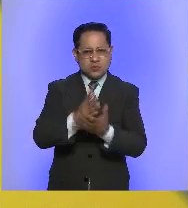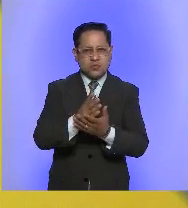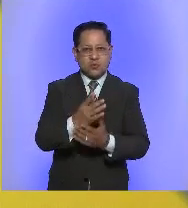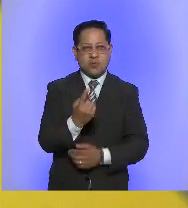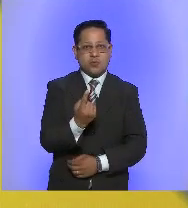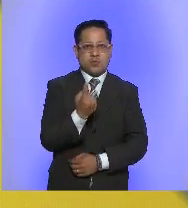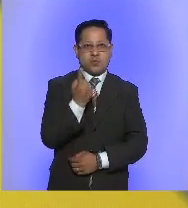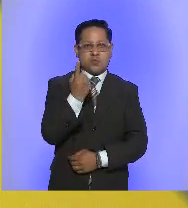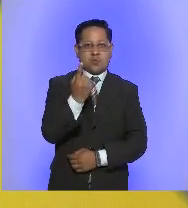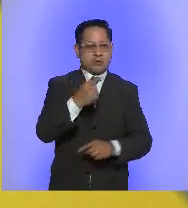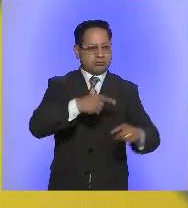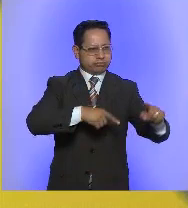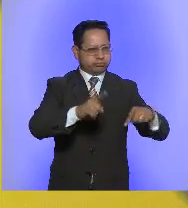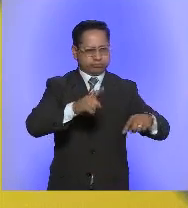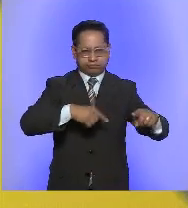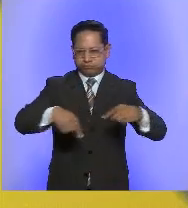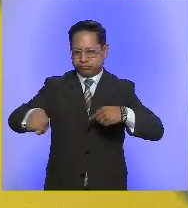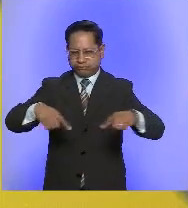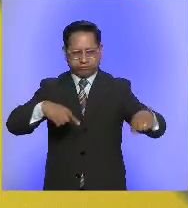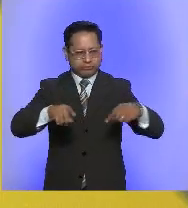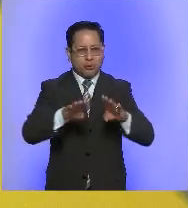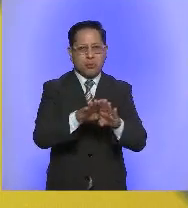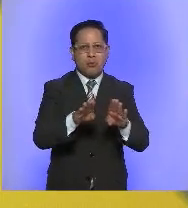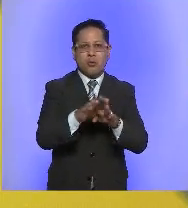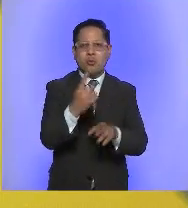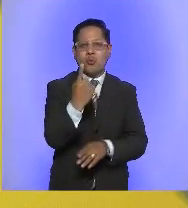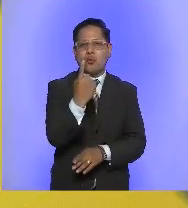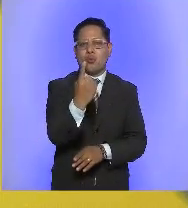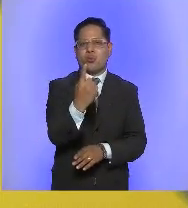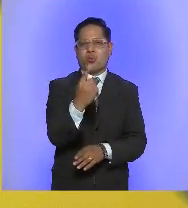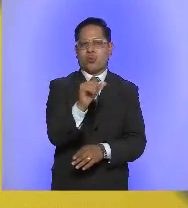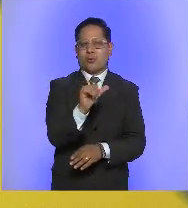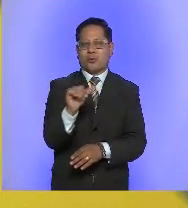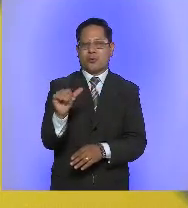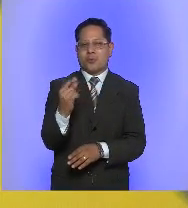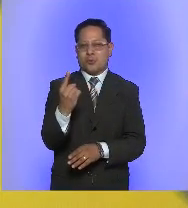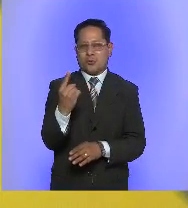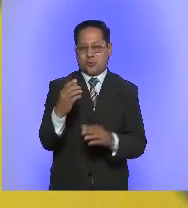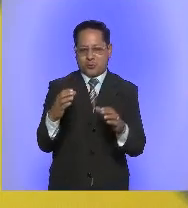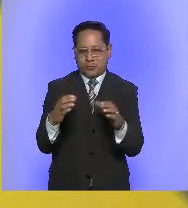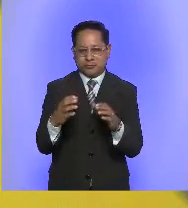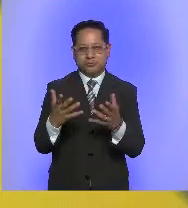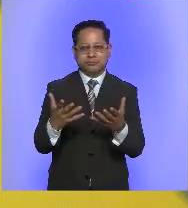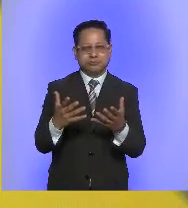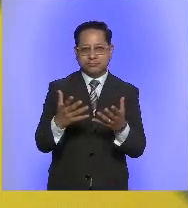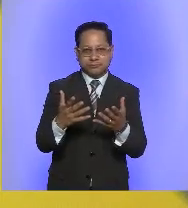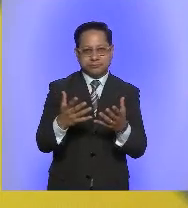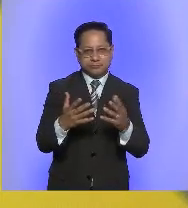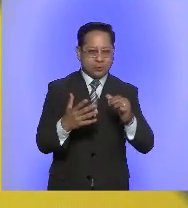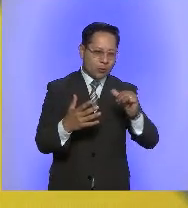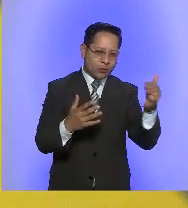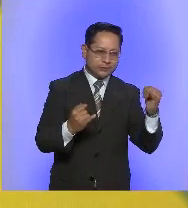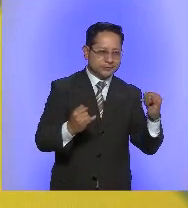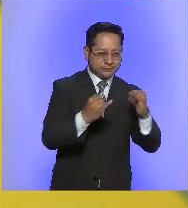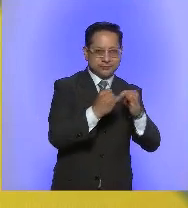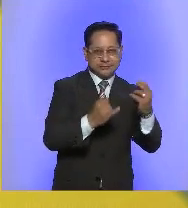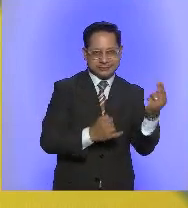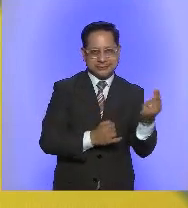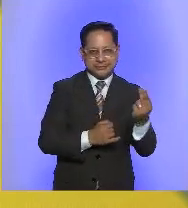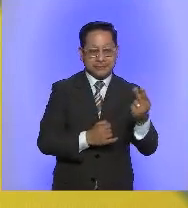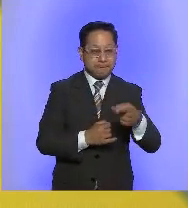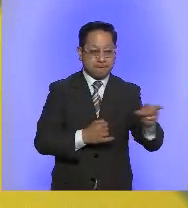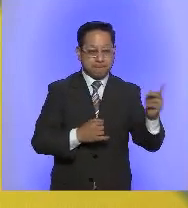retos, pero la principal es generarle a la confianza a la ciudadanía, fortalecer a la